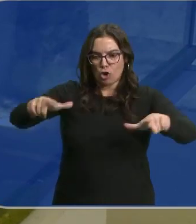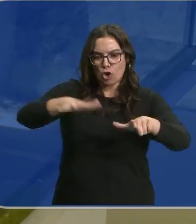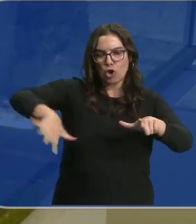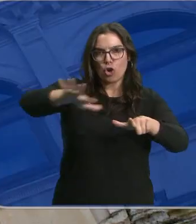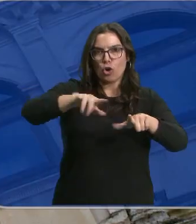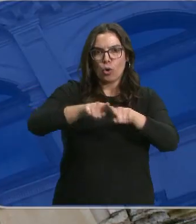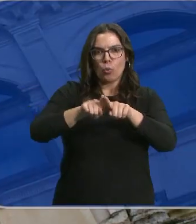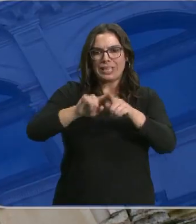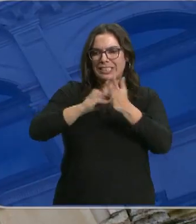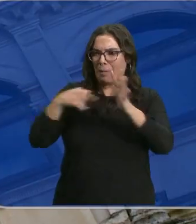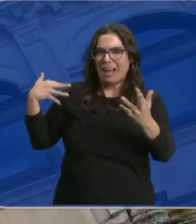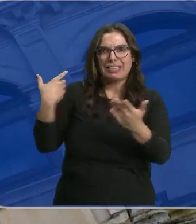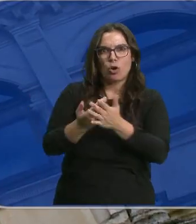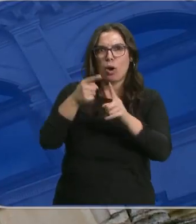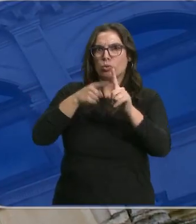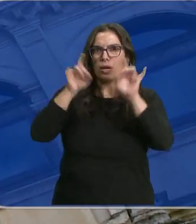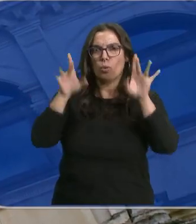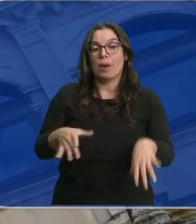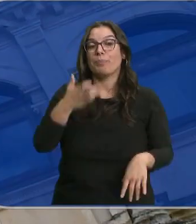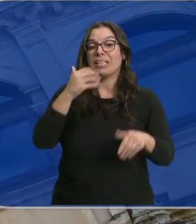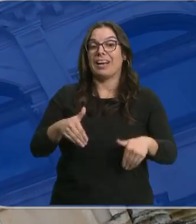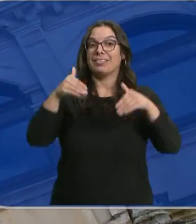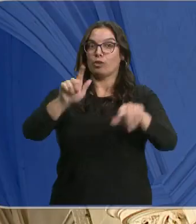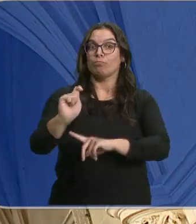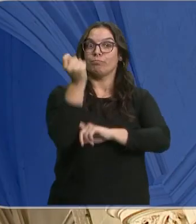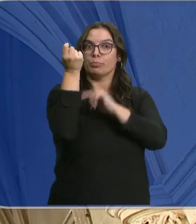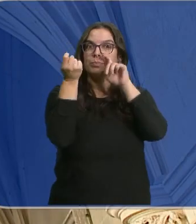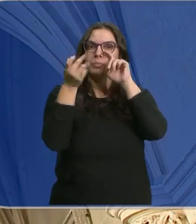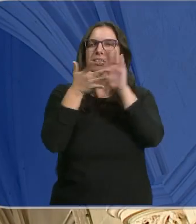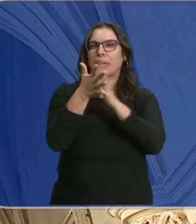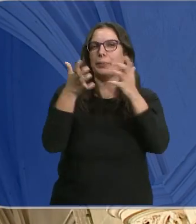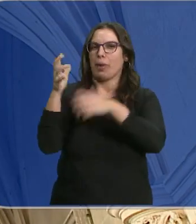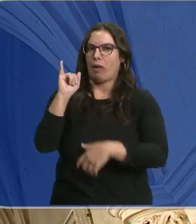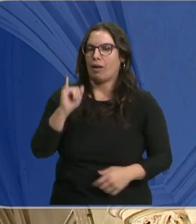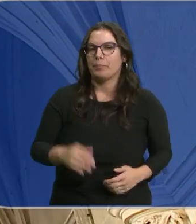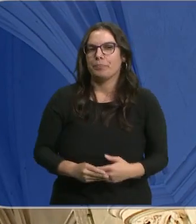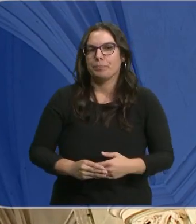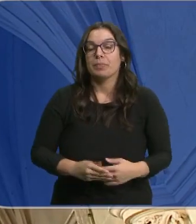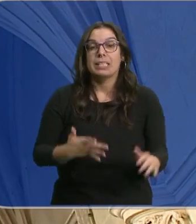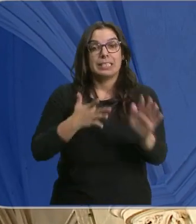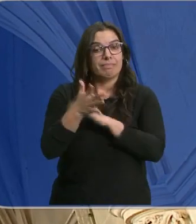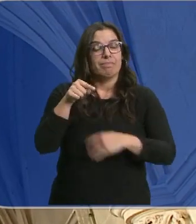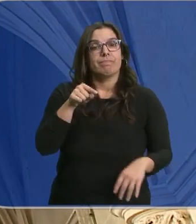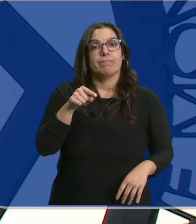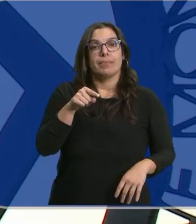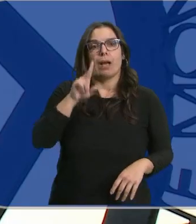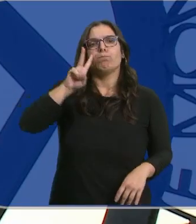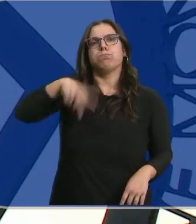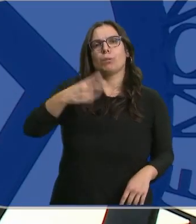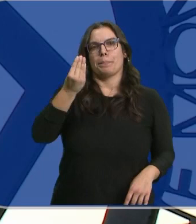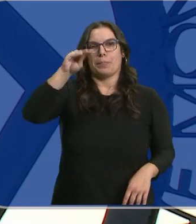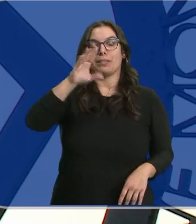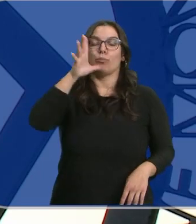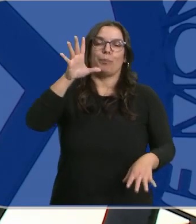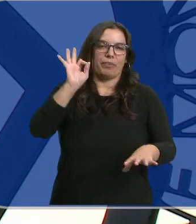fijo desde esa época hasta aquí. Si la candidatura ganase, traería consigo muchos beneficios. Sería un reconocimiento más,